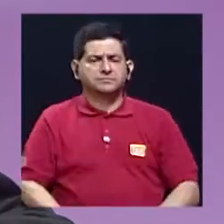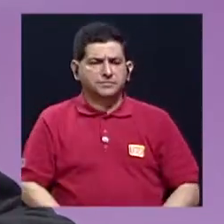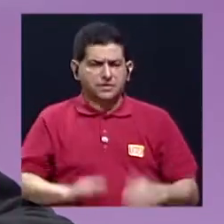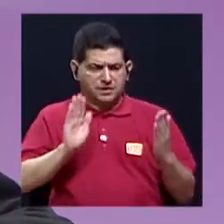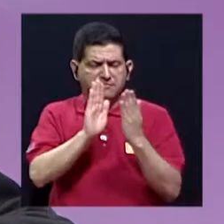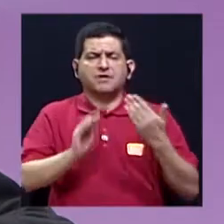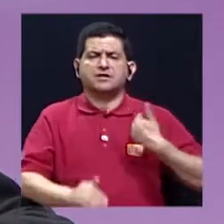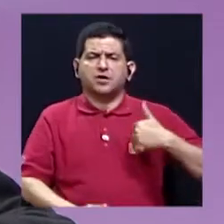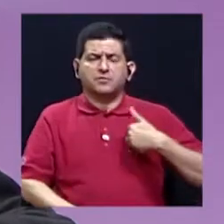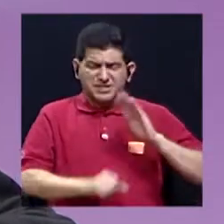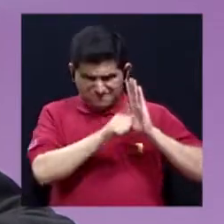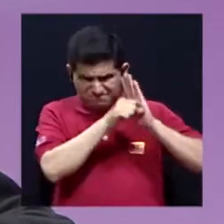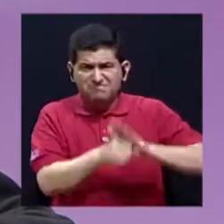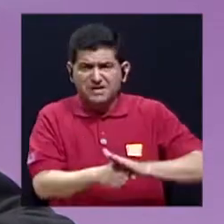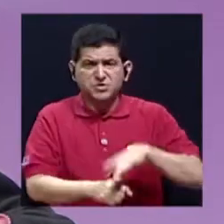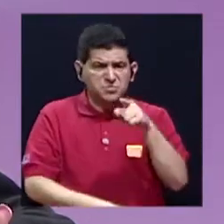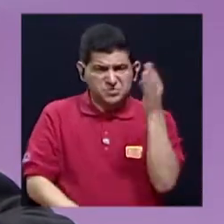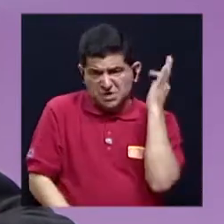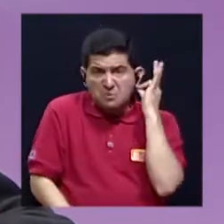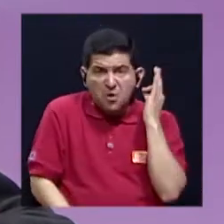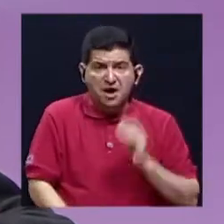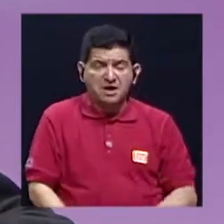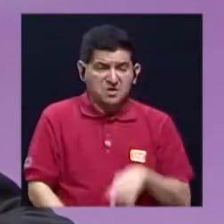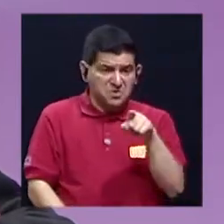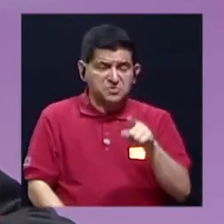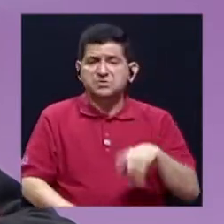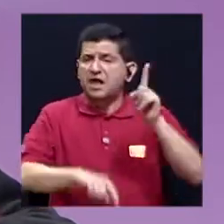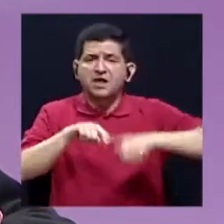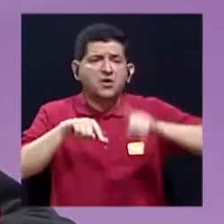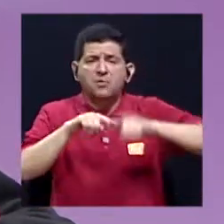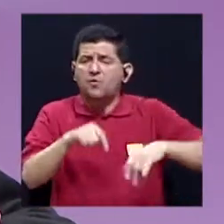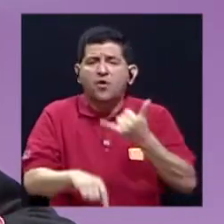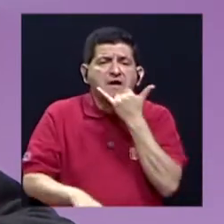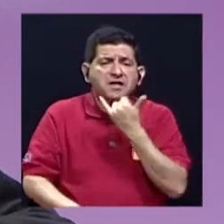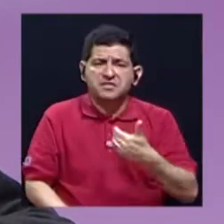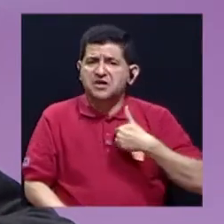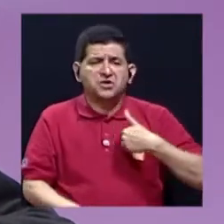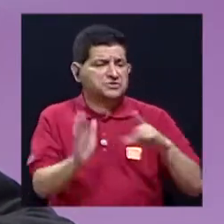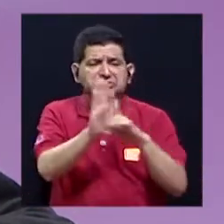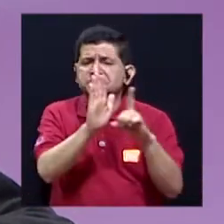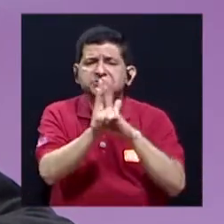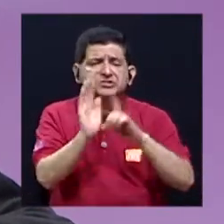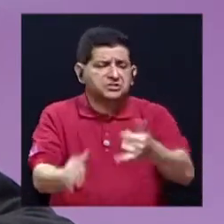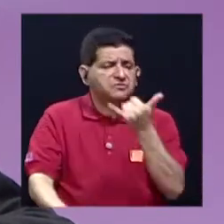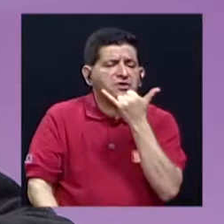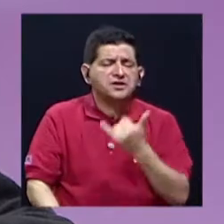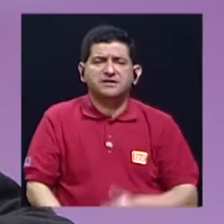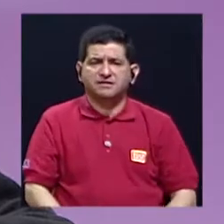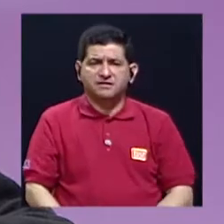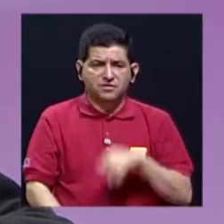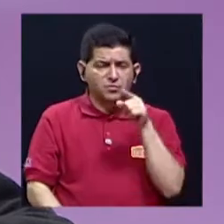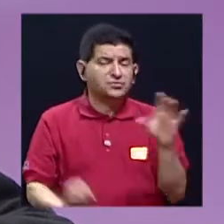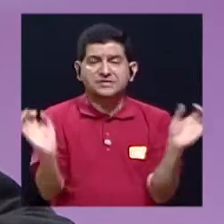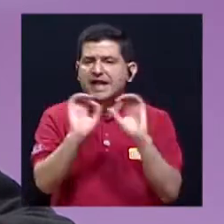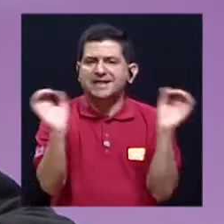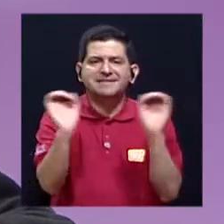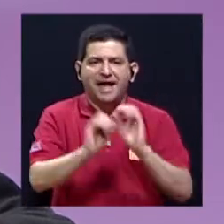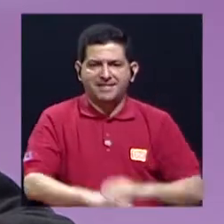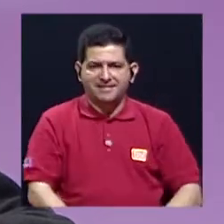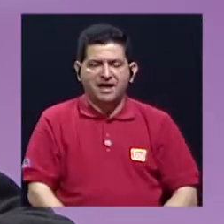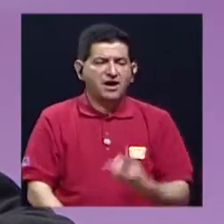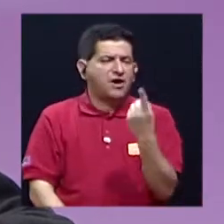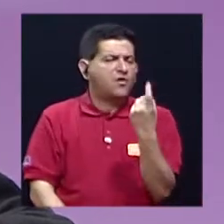¿verdad? Existe esa presión. Usted es mujer, usted está ahí, usted no puede fallar, usted no tiene ese derecho a fallar, a equivocarse en nada,